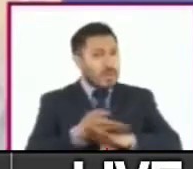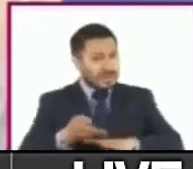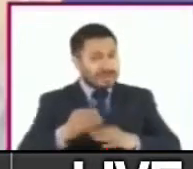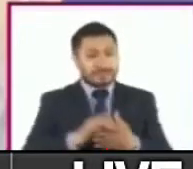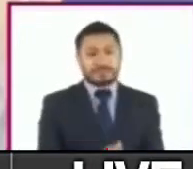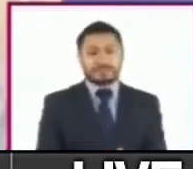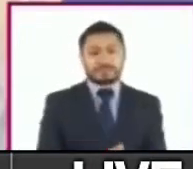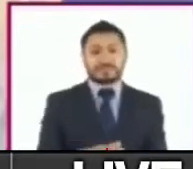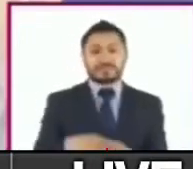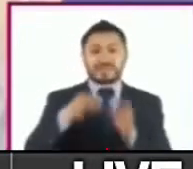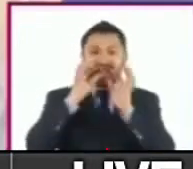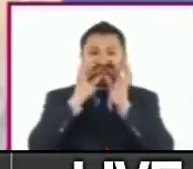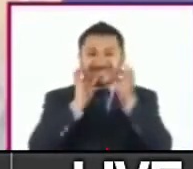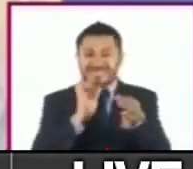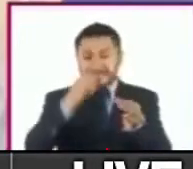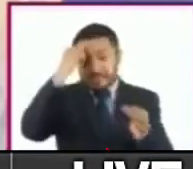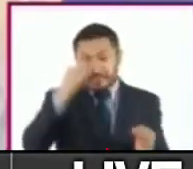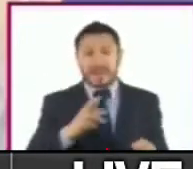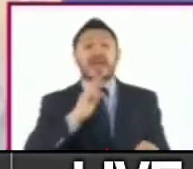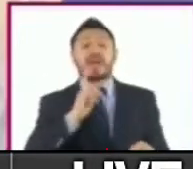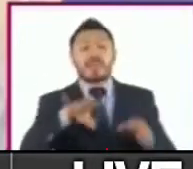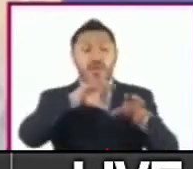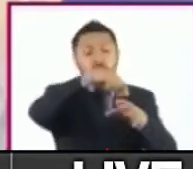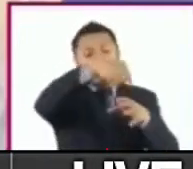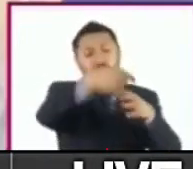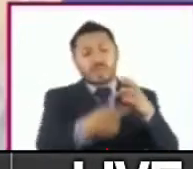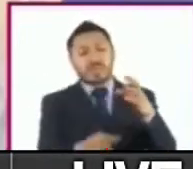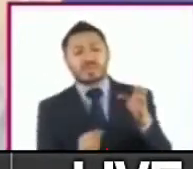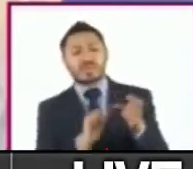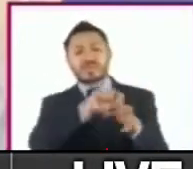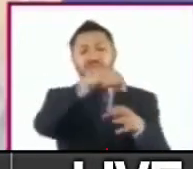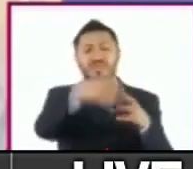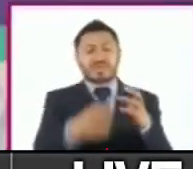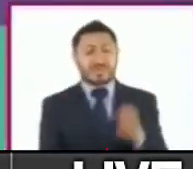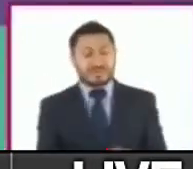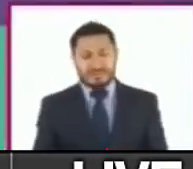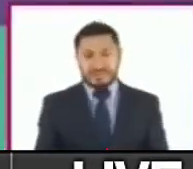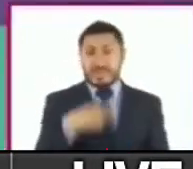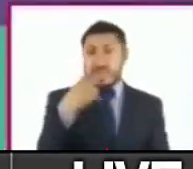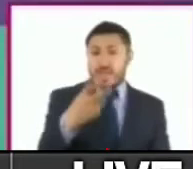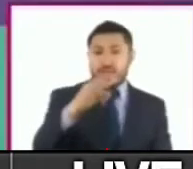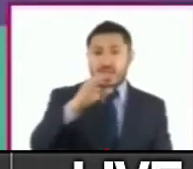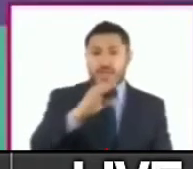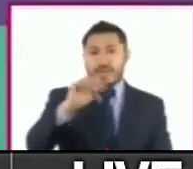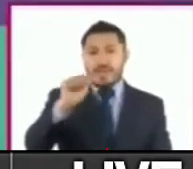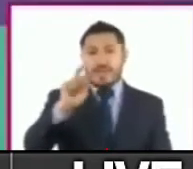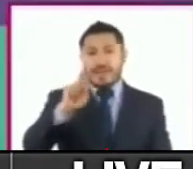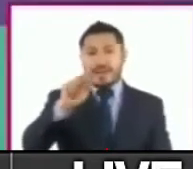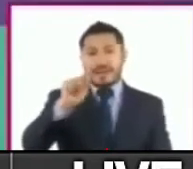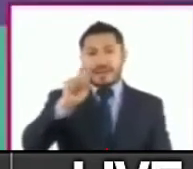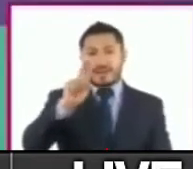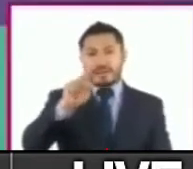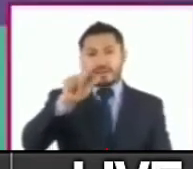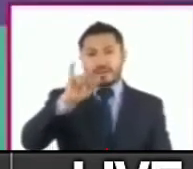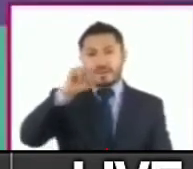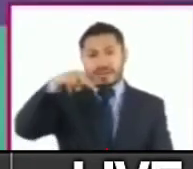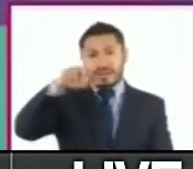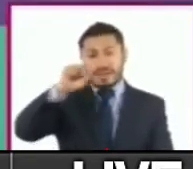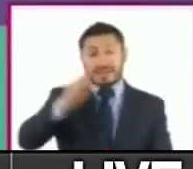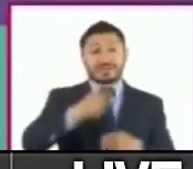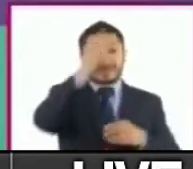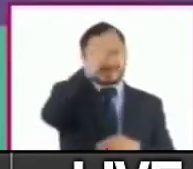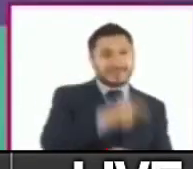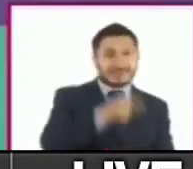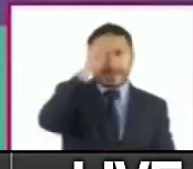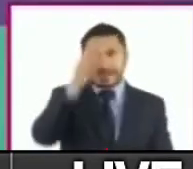cinta adhesiva para darle mejor forma a nuestras pelotas, 2 cartulinas con 9 casillas de colores diferentes. Es